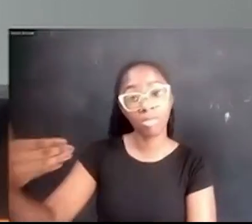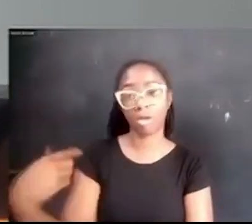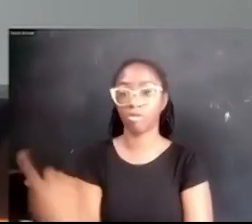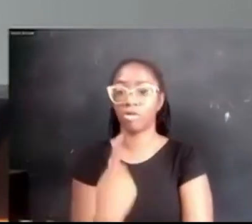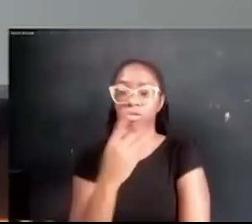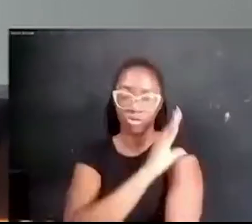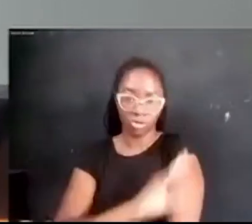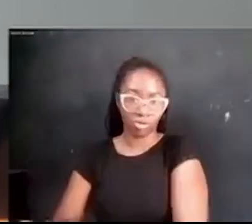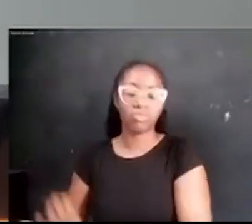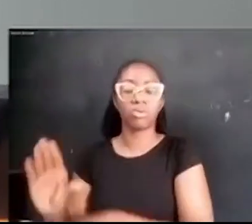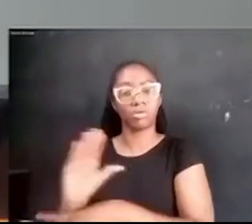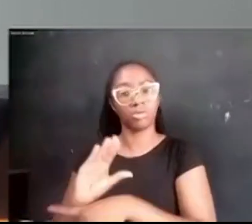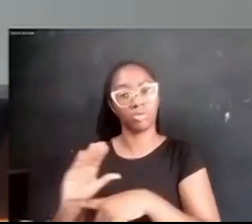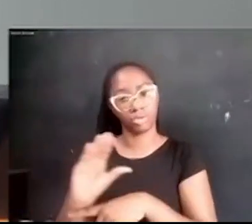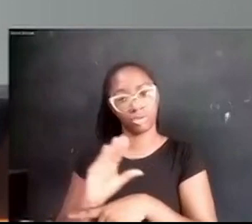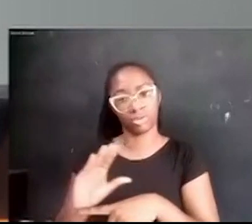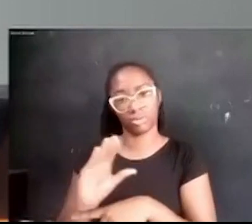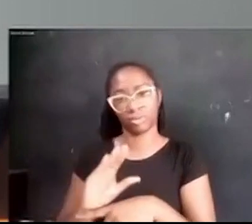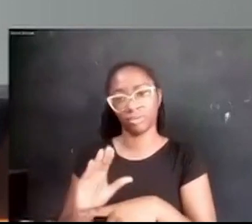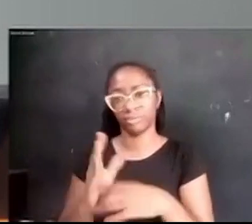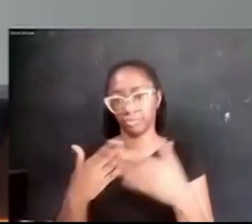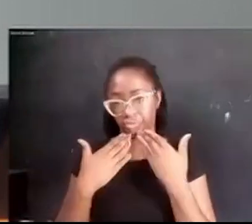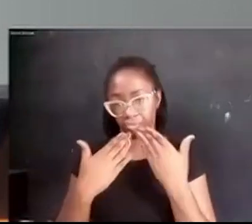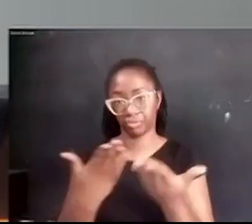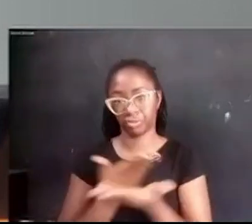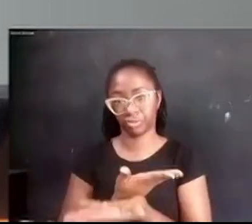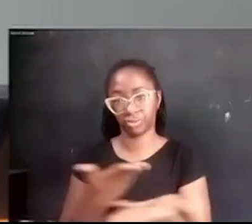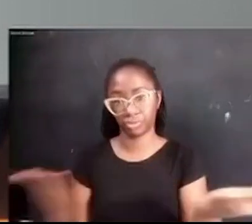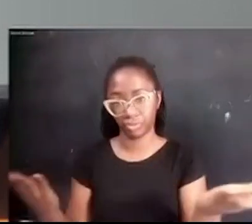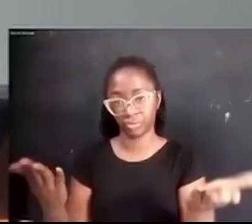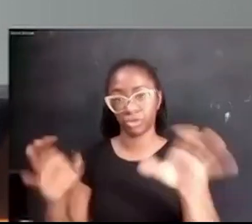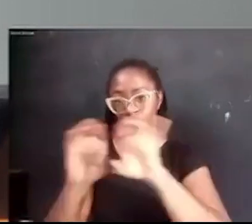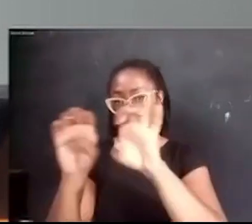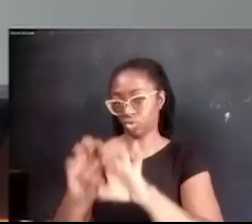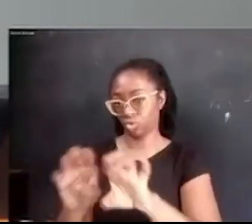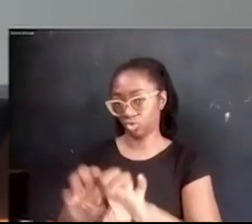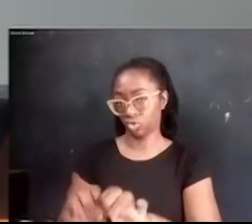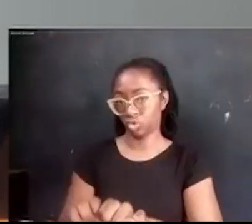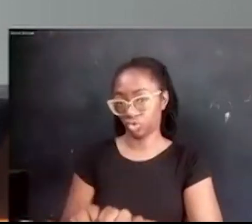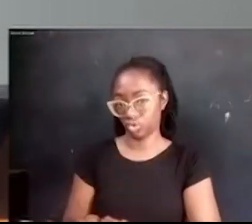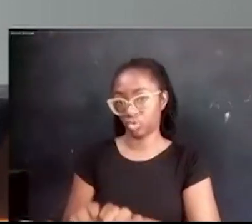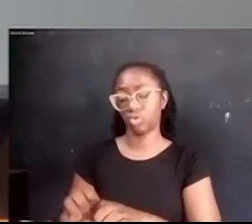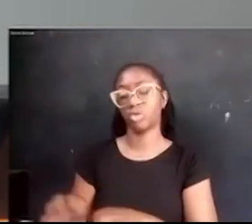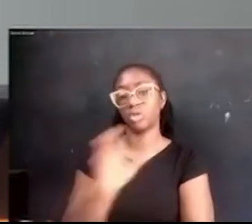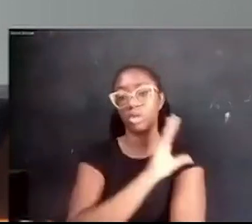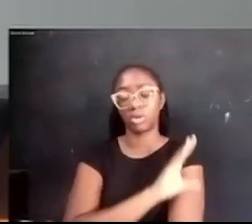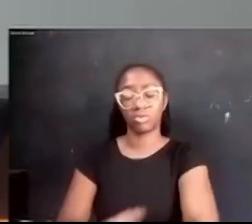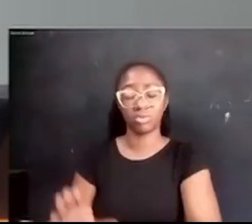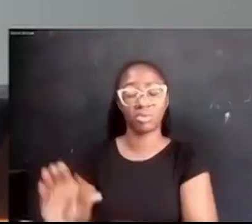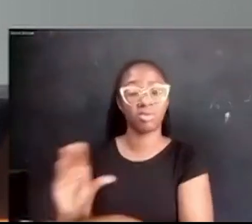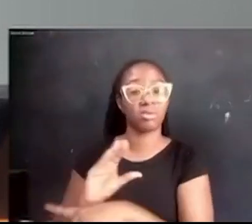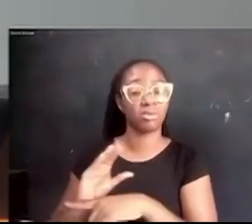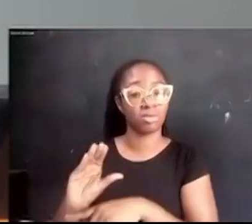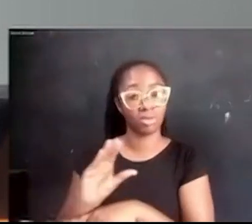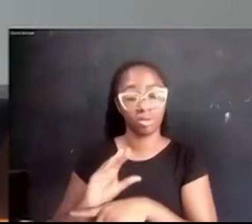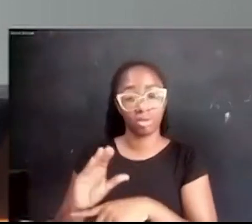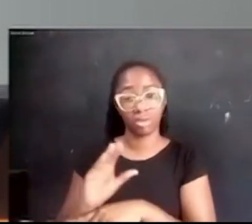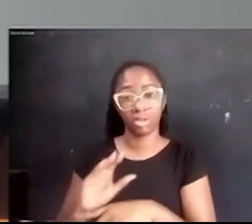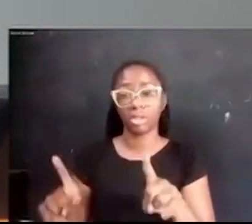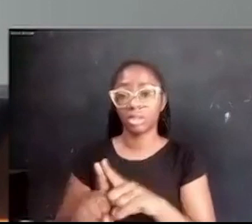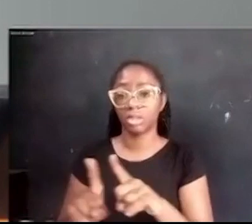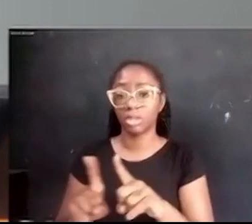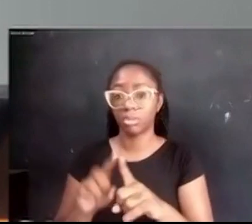constitucional, presentarles la estructura de nuestra cultura constitucional y ver cómo